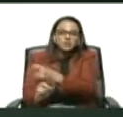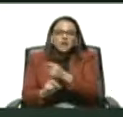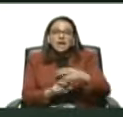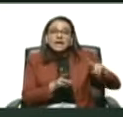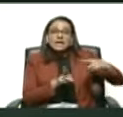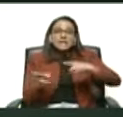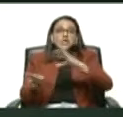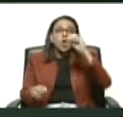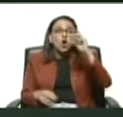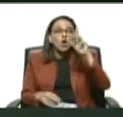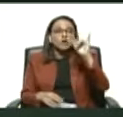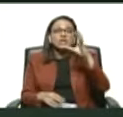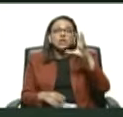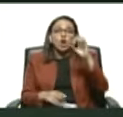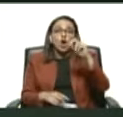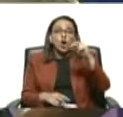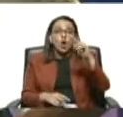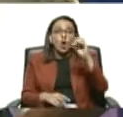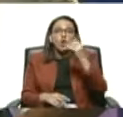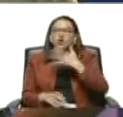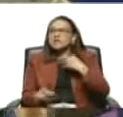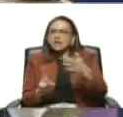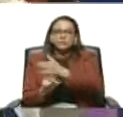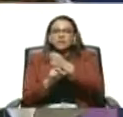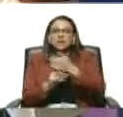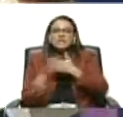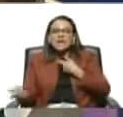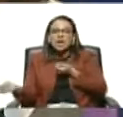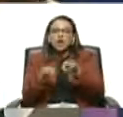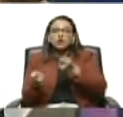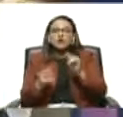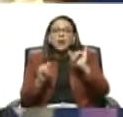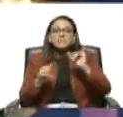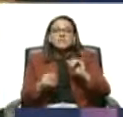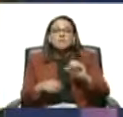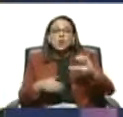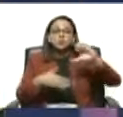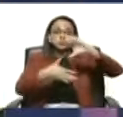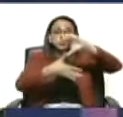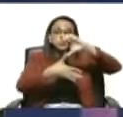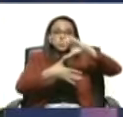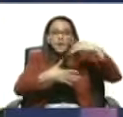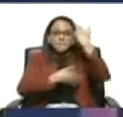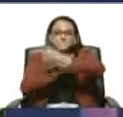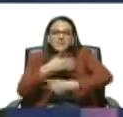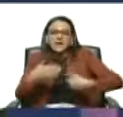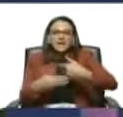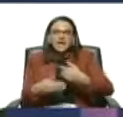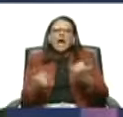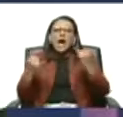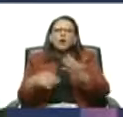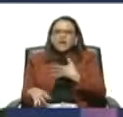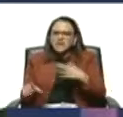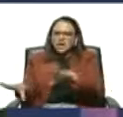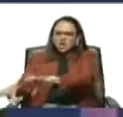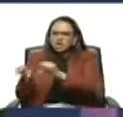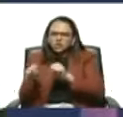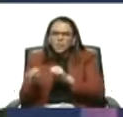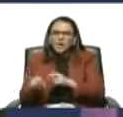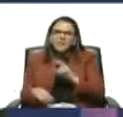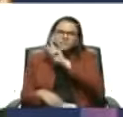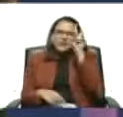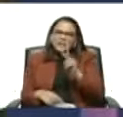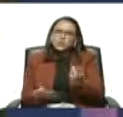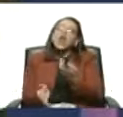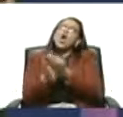control de Sudamérica. Y hoy lo que pretenden con la intervención de Venezuela es nuevamente no solamente